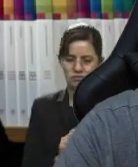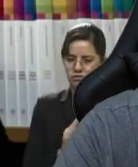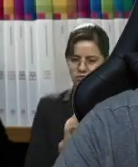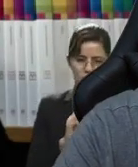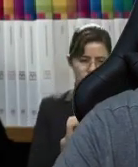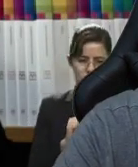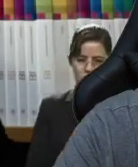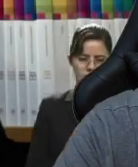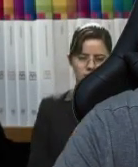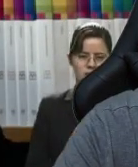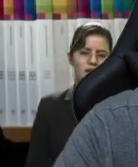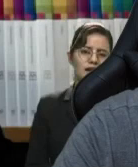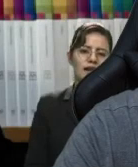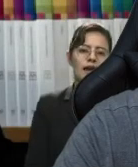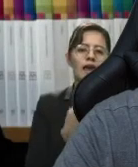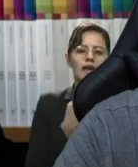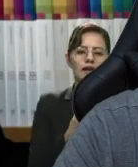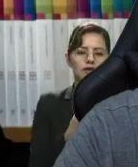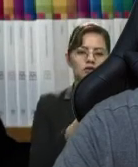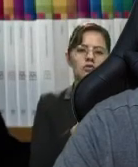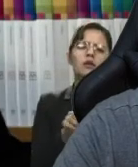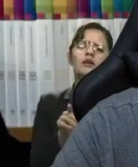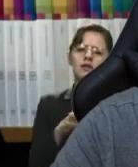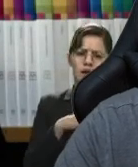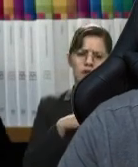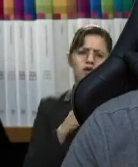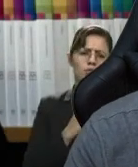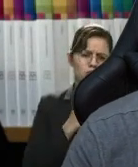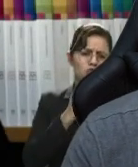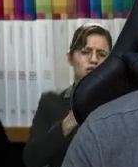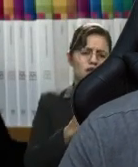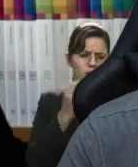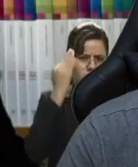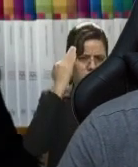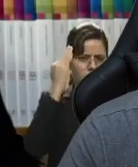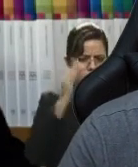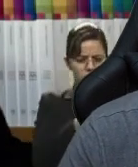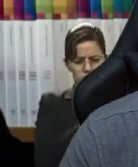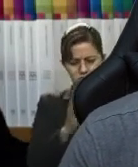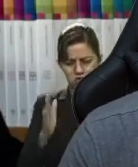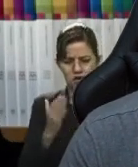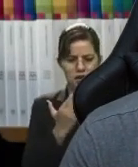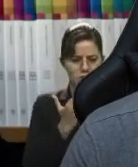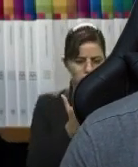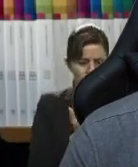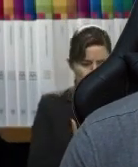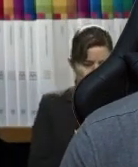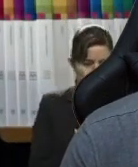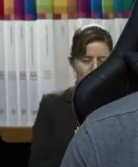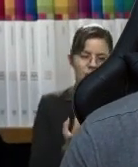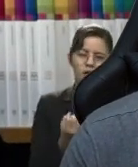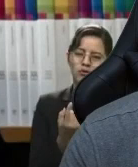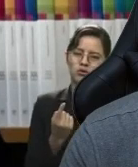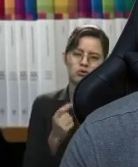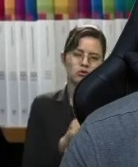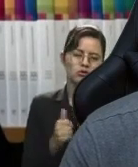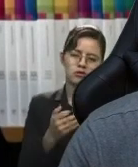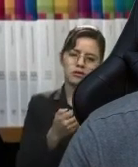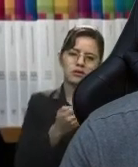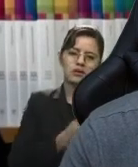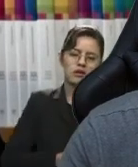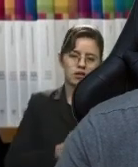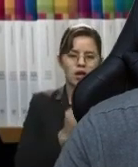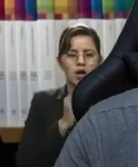y en ocasiones lo hicieron a tiempo y en otras a destiempo hoy mismo aquí vienen a sacar nuevos argumentos tus